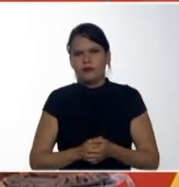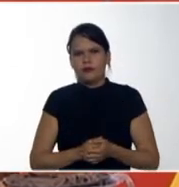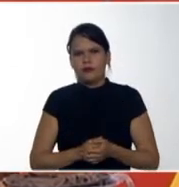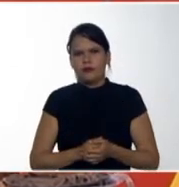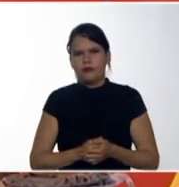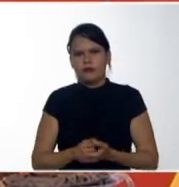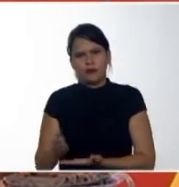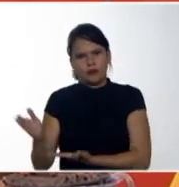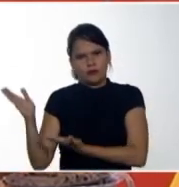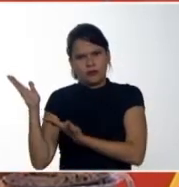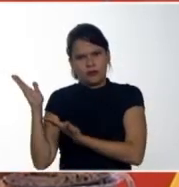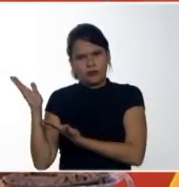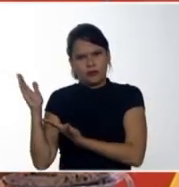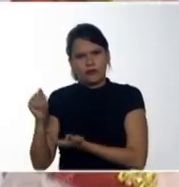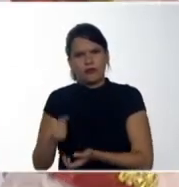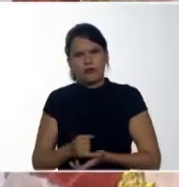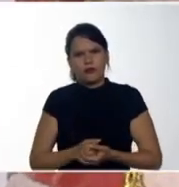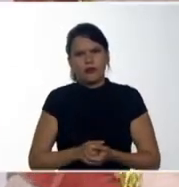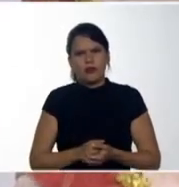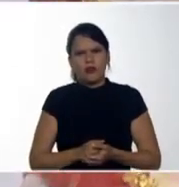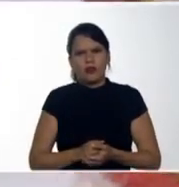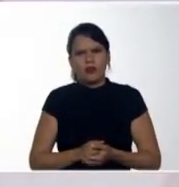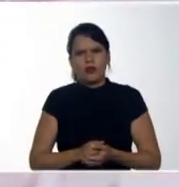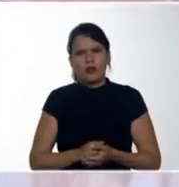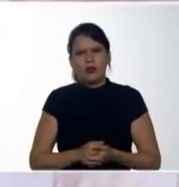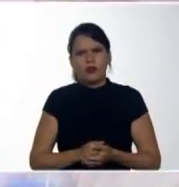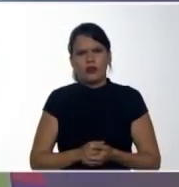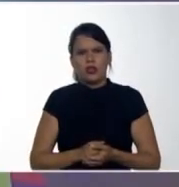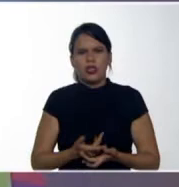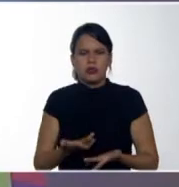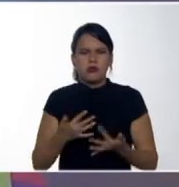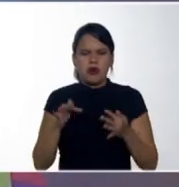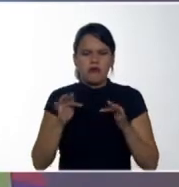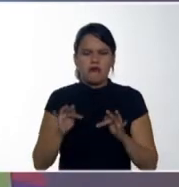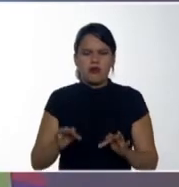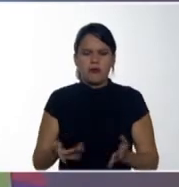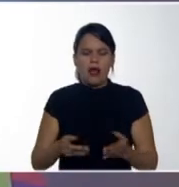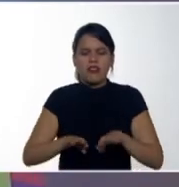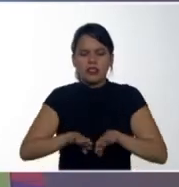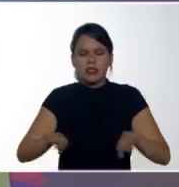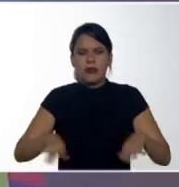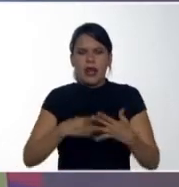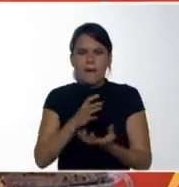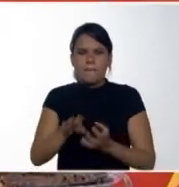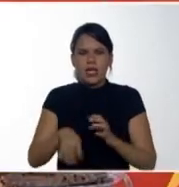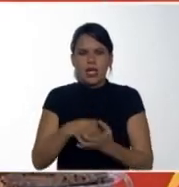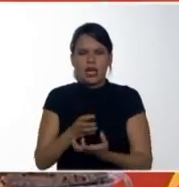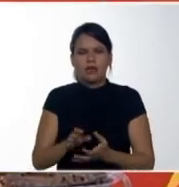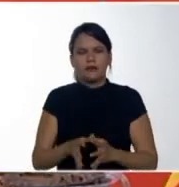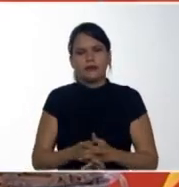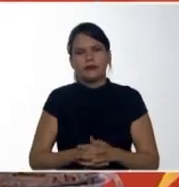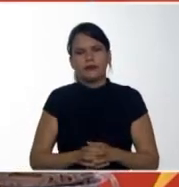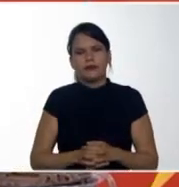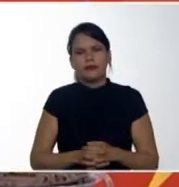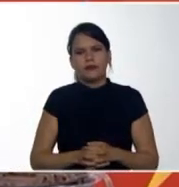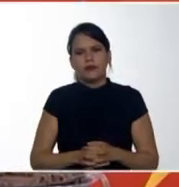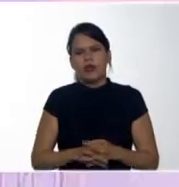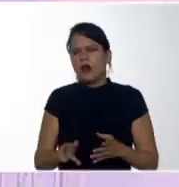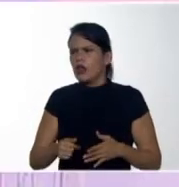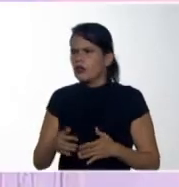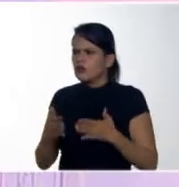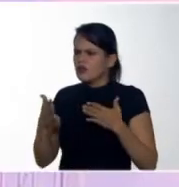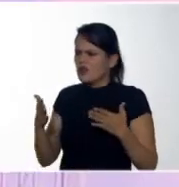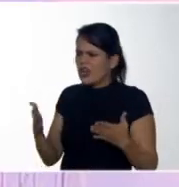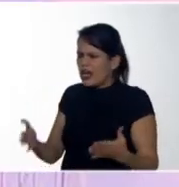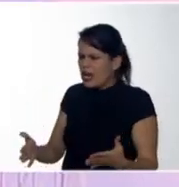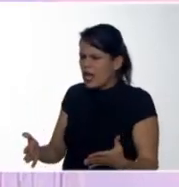vemos? Entonces, esa es una técnica, otra técnica, otra forma de filtrar. Ahora, cuando son grandes cantidades